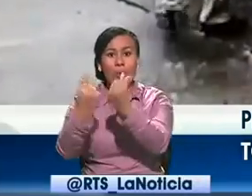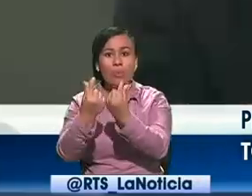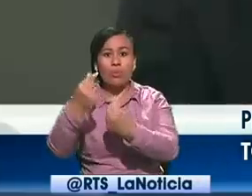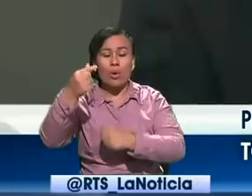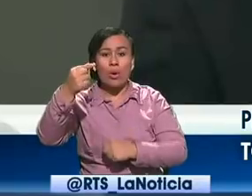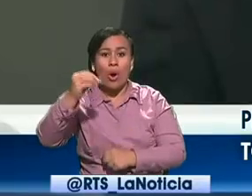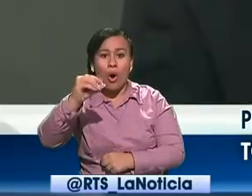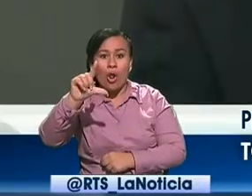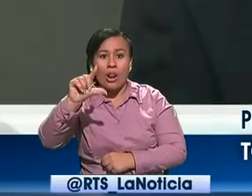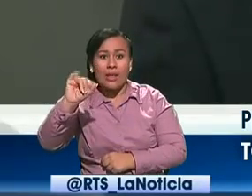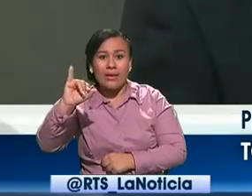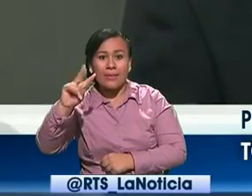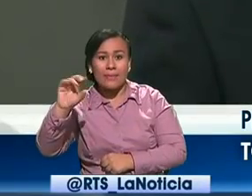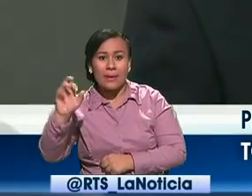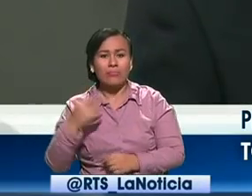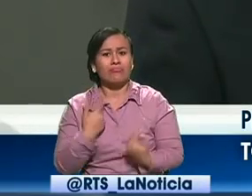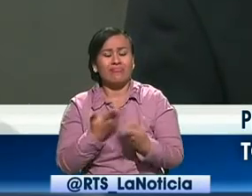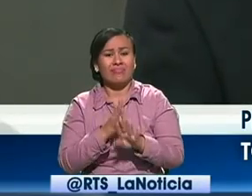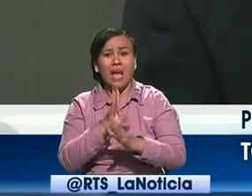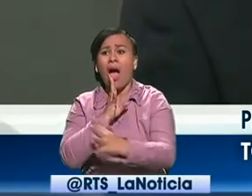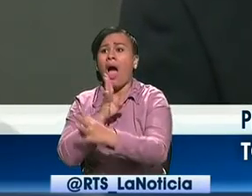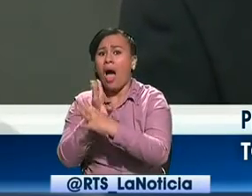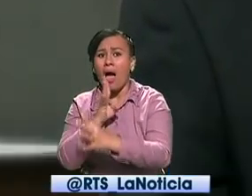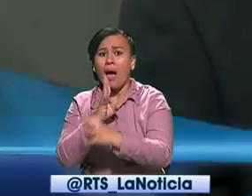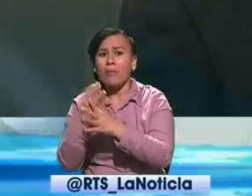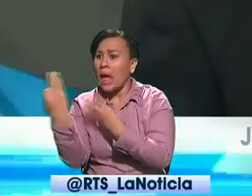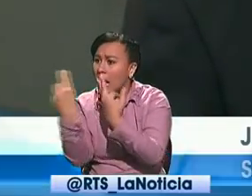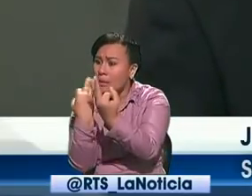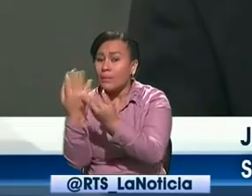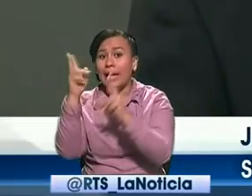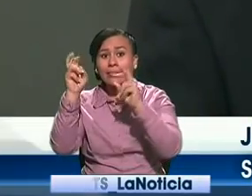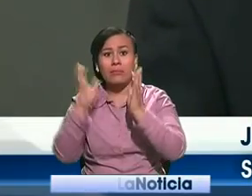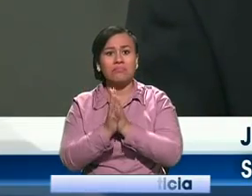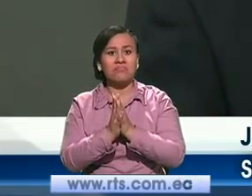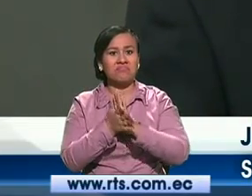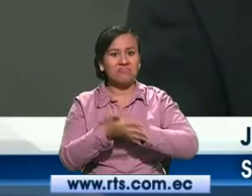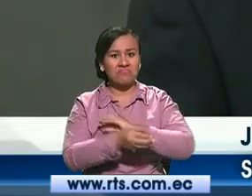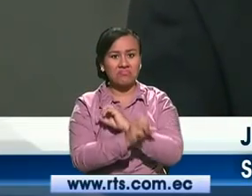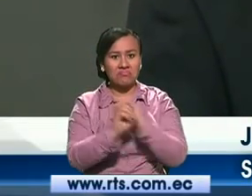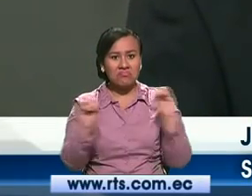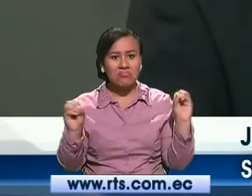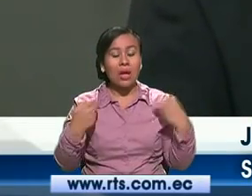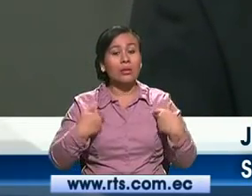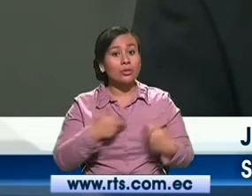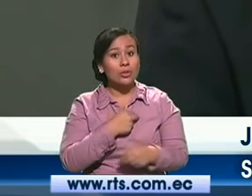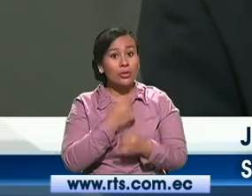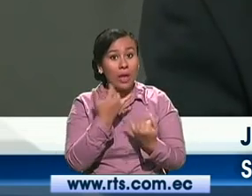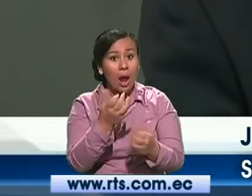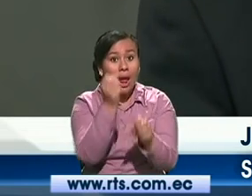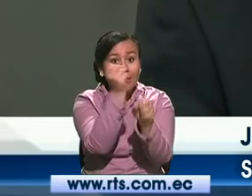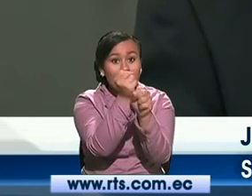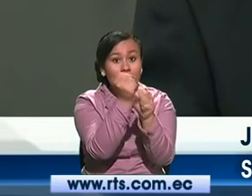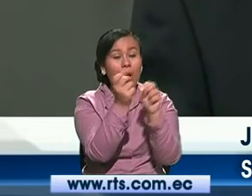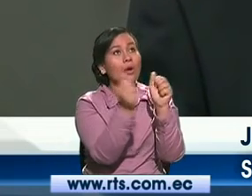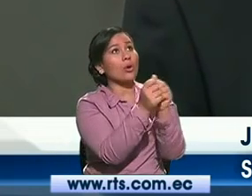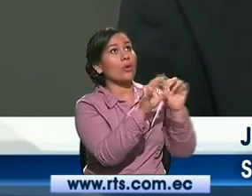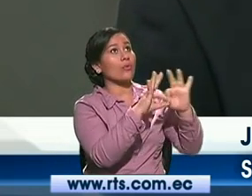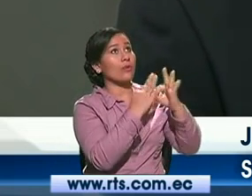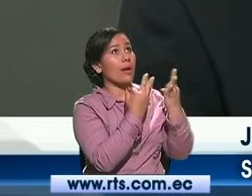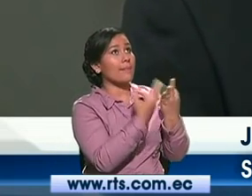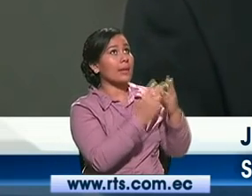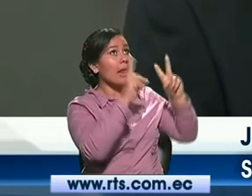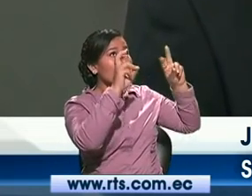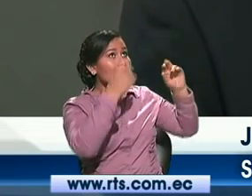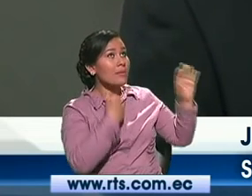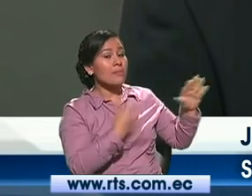Sinisterra. Nosotros hemos pedido a la Cruz Roja que intensifique sus gestiones. Estamos trabajando con los familiares como uno de los puntos básicos de esta